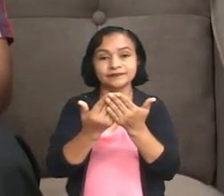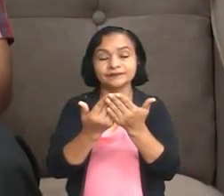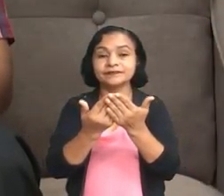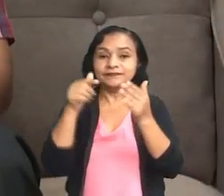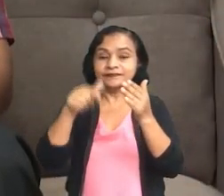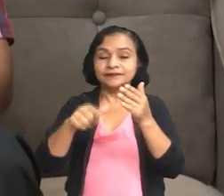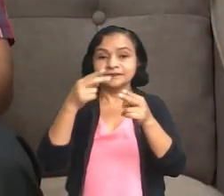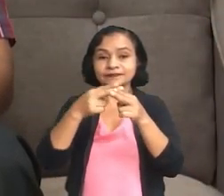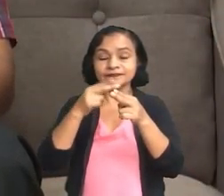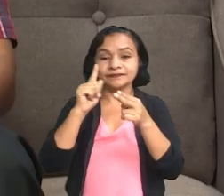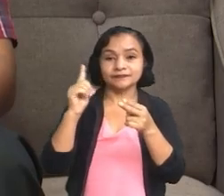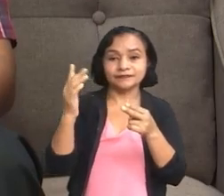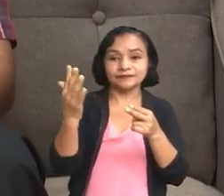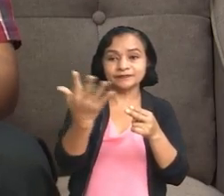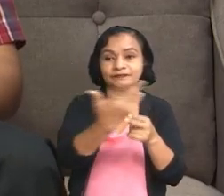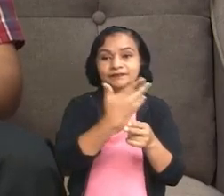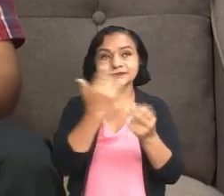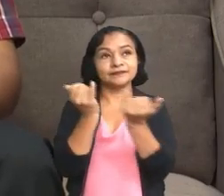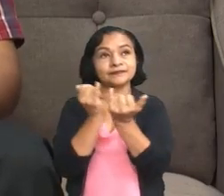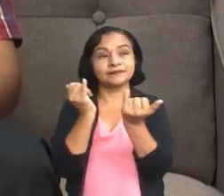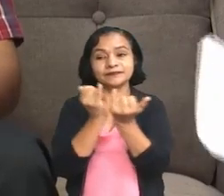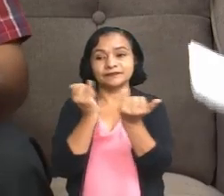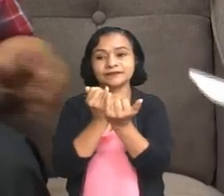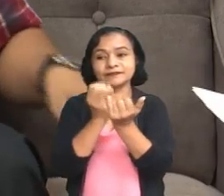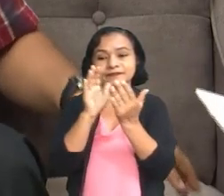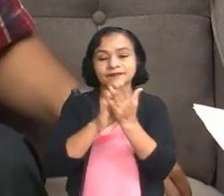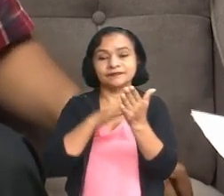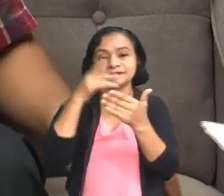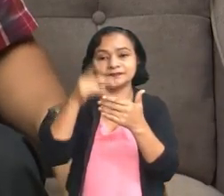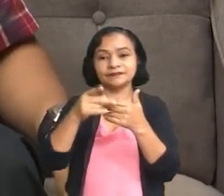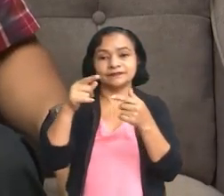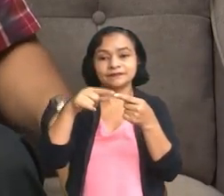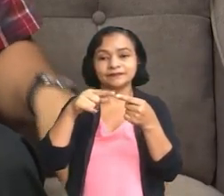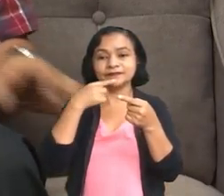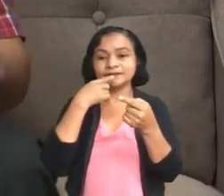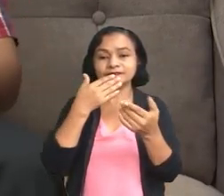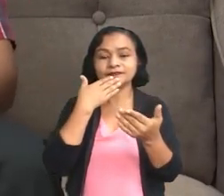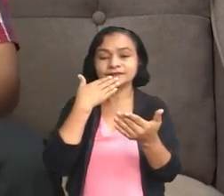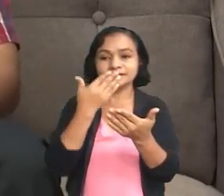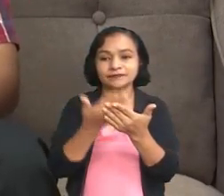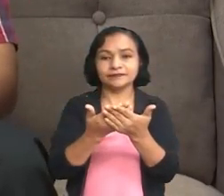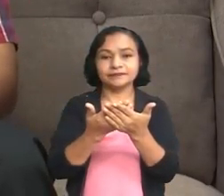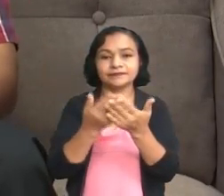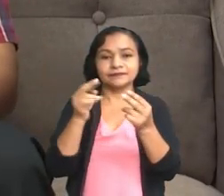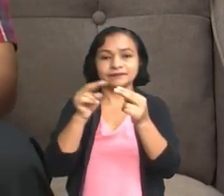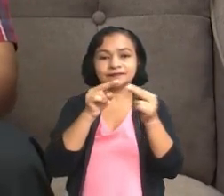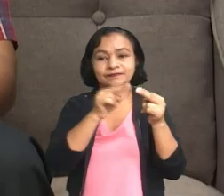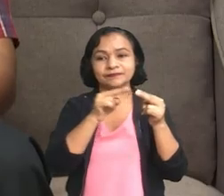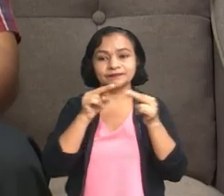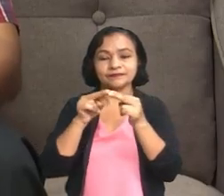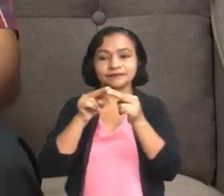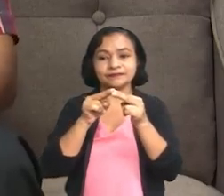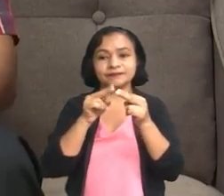acompañado. A nombre de todo el equipo que hace posible la transmisión de su programa desde el Parlamento, le agradecemos su sintonía. Le invitamos a que se quede